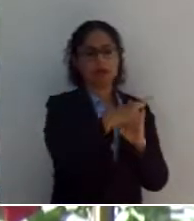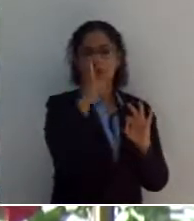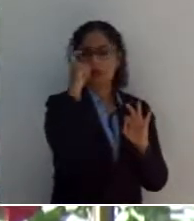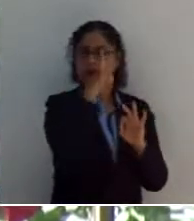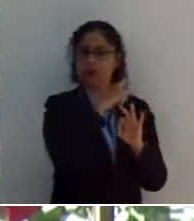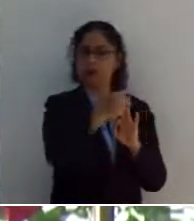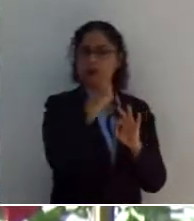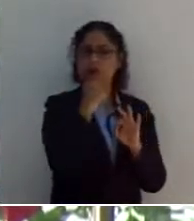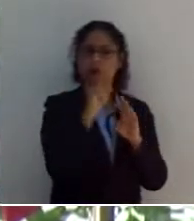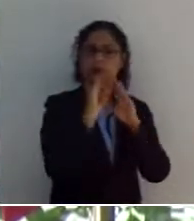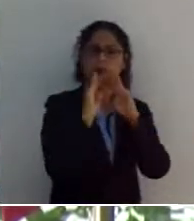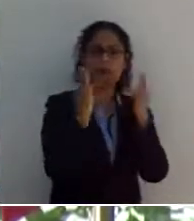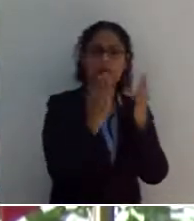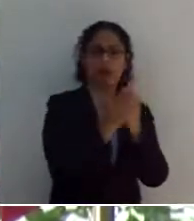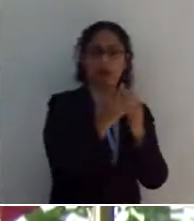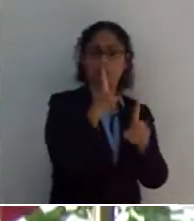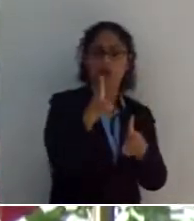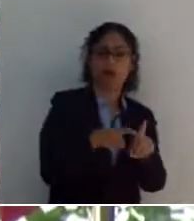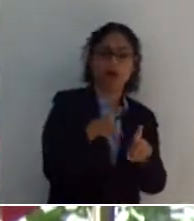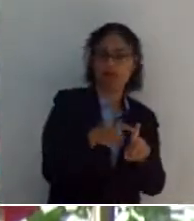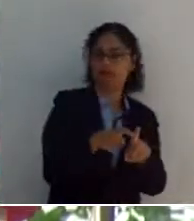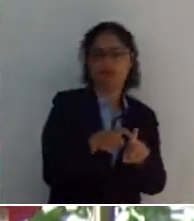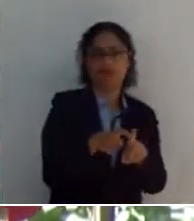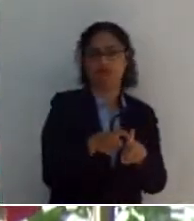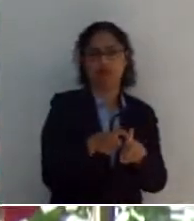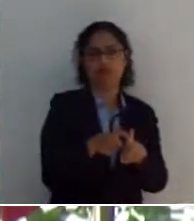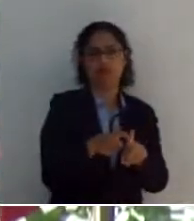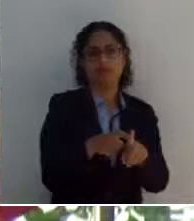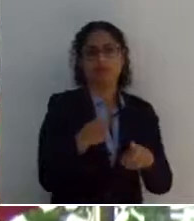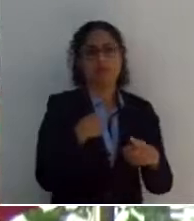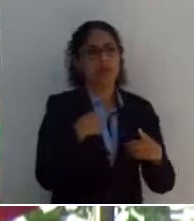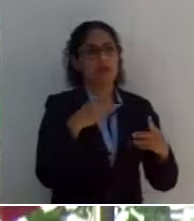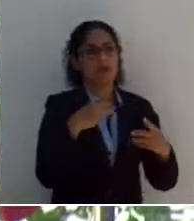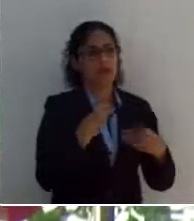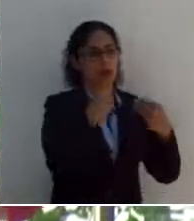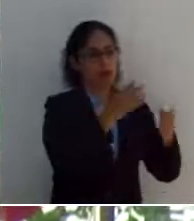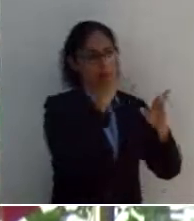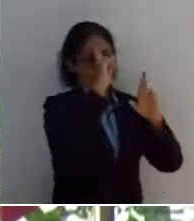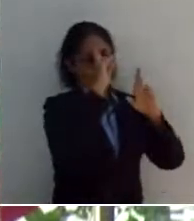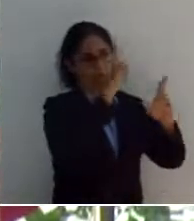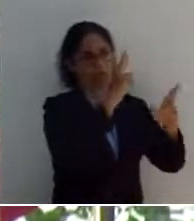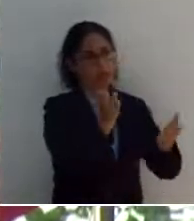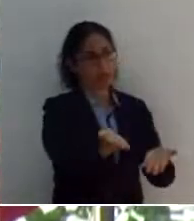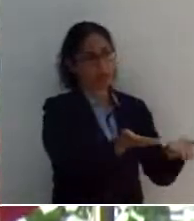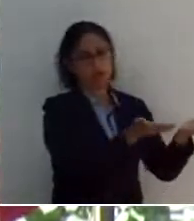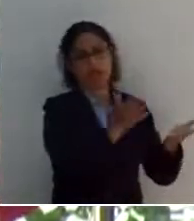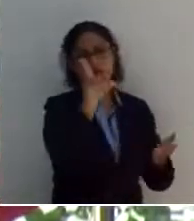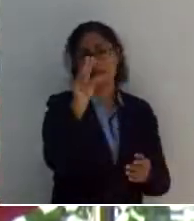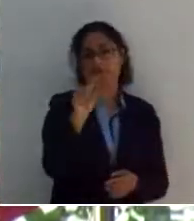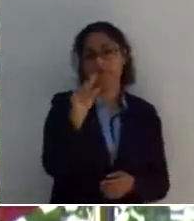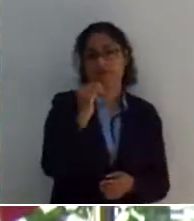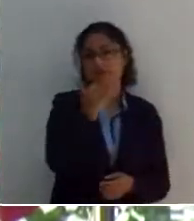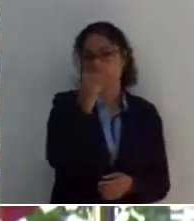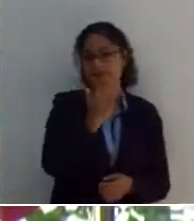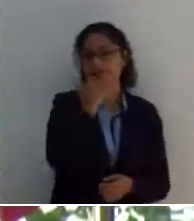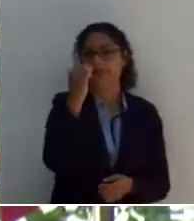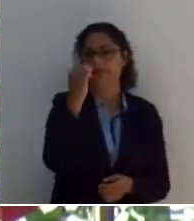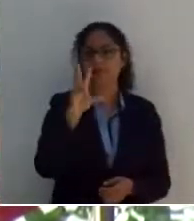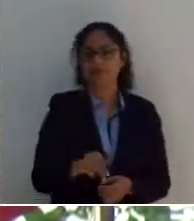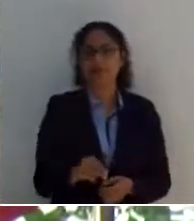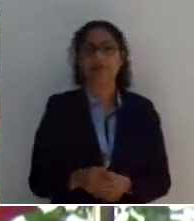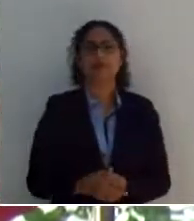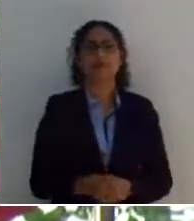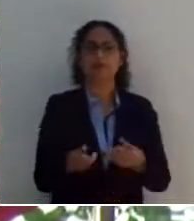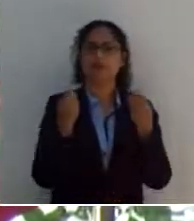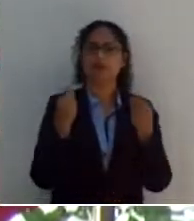van a burlar de nosotros y no les vamos a entregar el territorio, no se los vamos a permitir. Ha sido